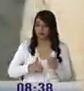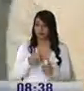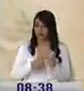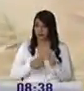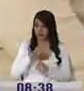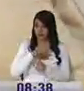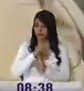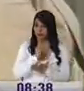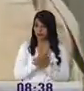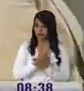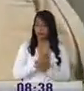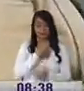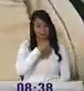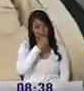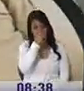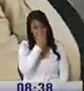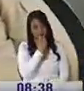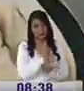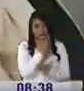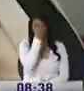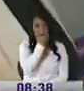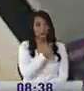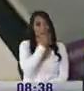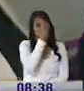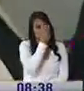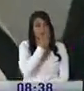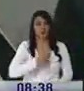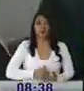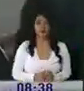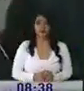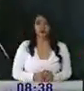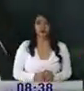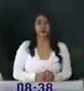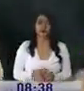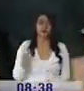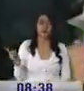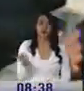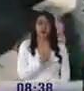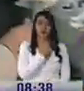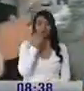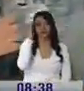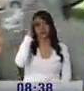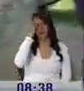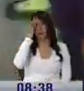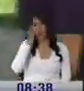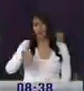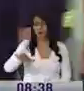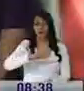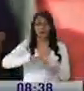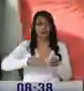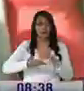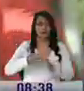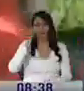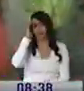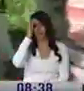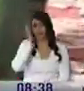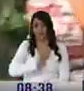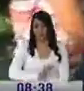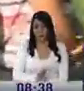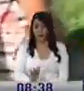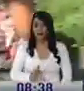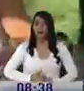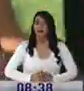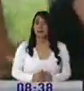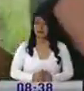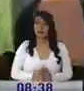Así es Buenos días Eh nosotros estamos preocupados aquí Toda la comunidad ya que el